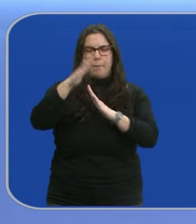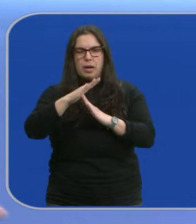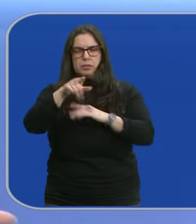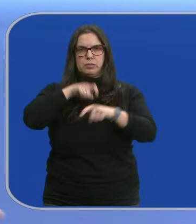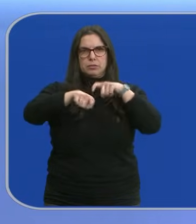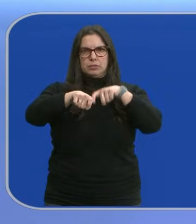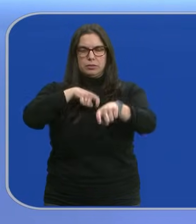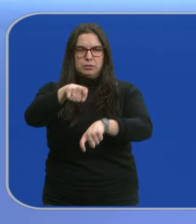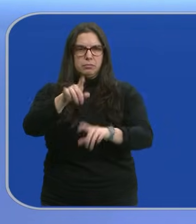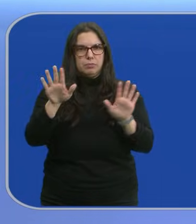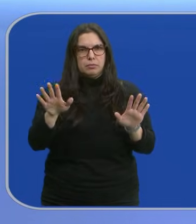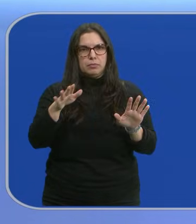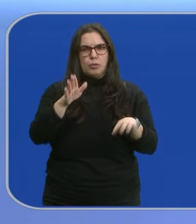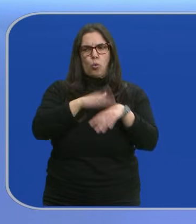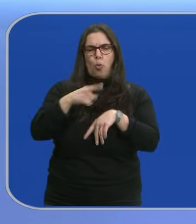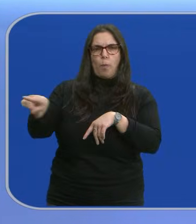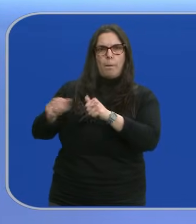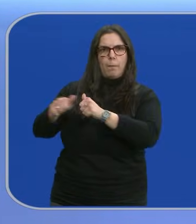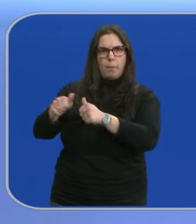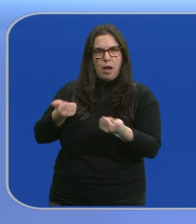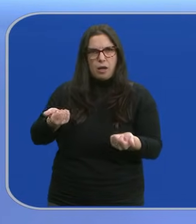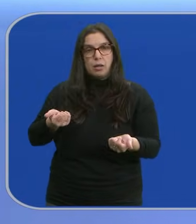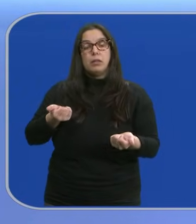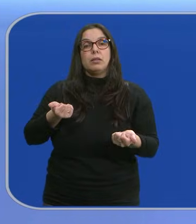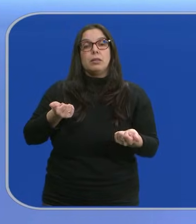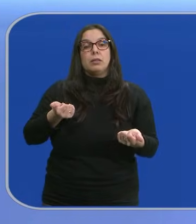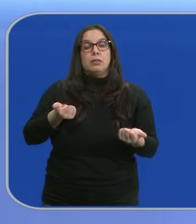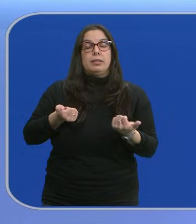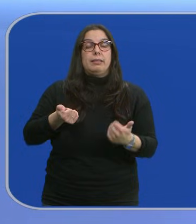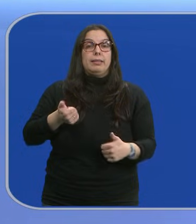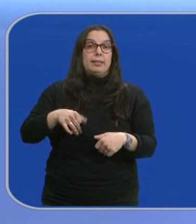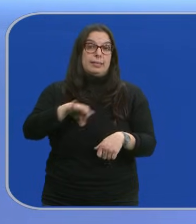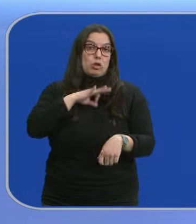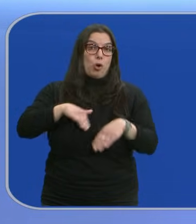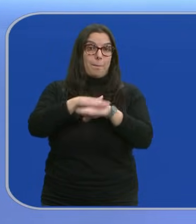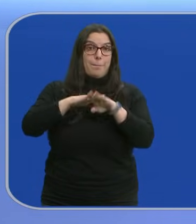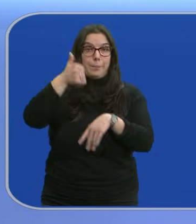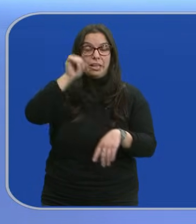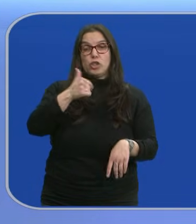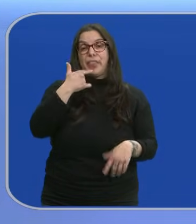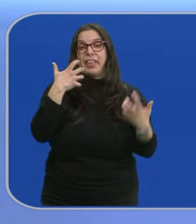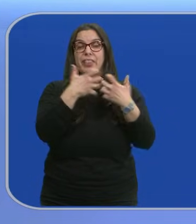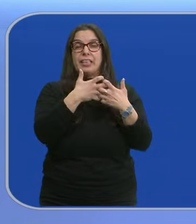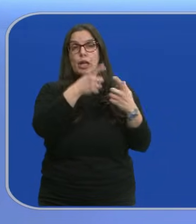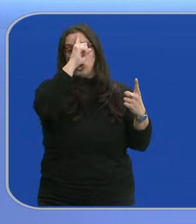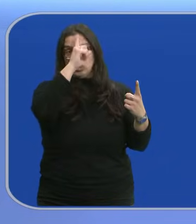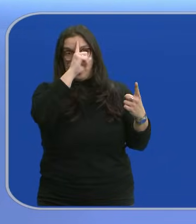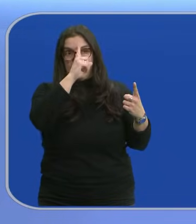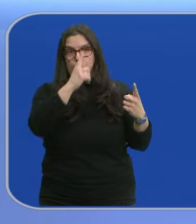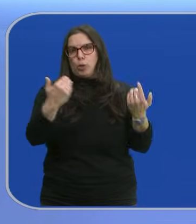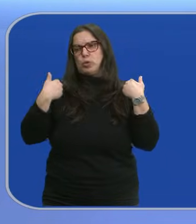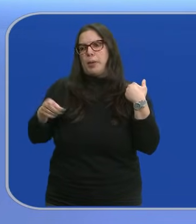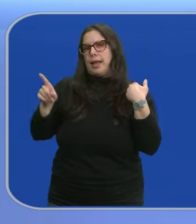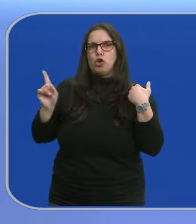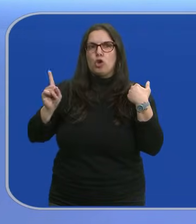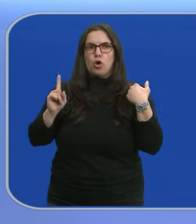explico, echo la culpa a los maquinistas. Lo que no puede decir el señor Puente es que no sabe cuál es el motivo del accidente, pero que desde luego no es su